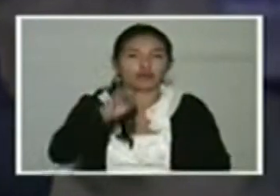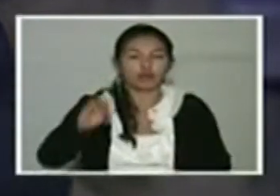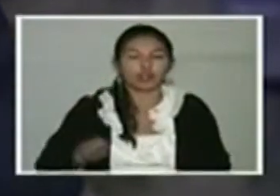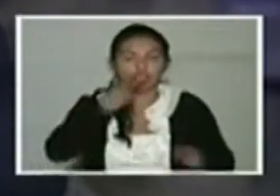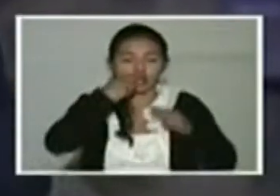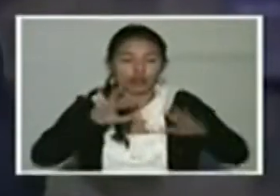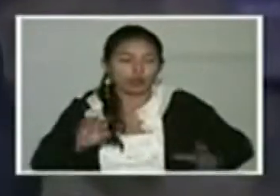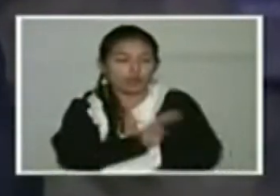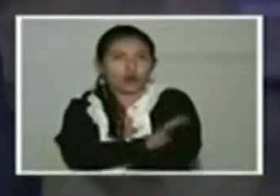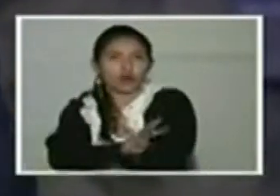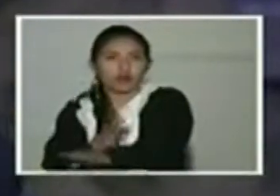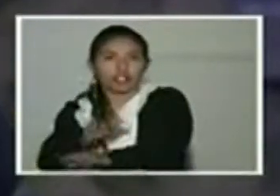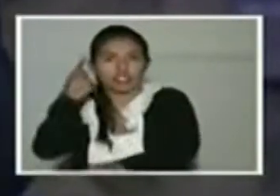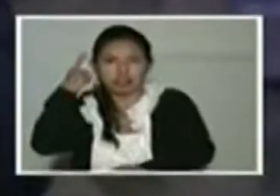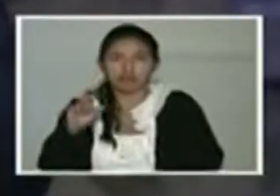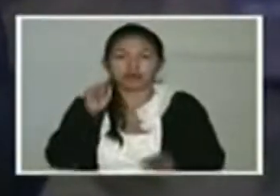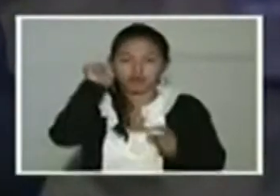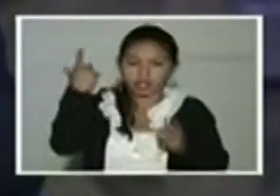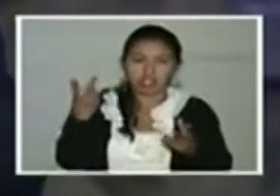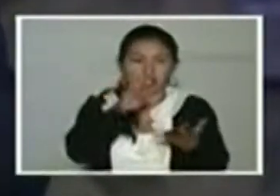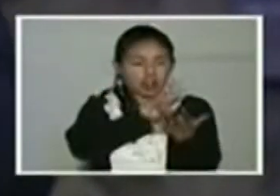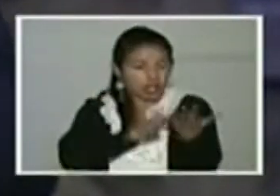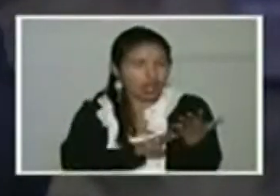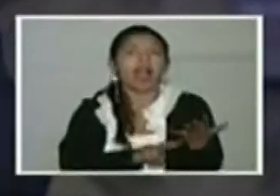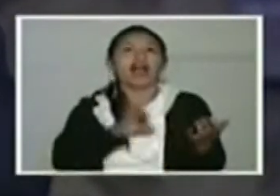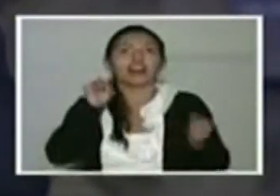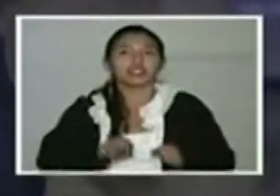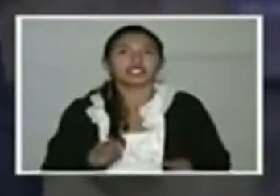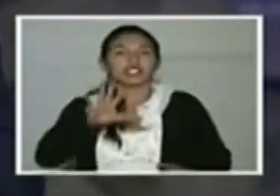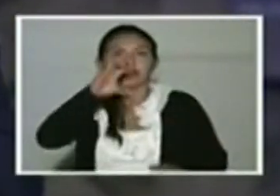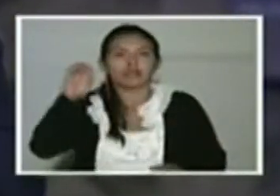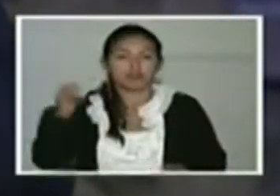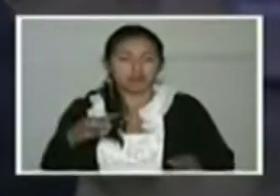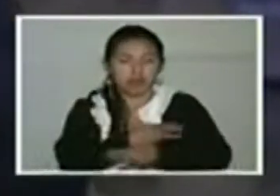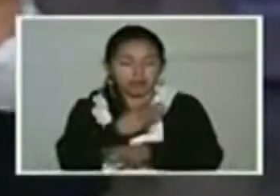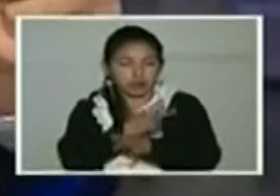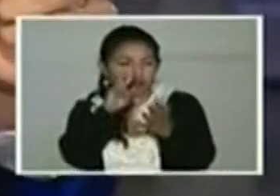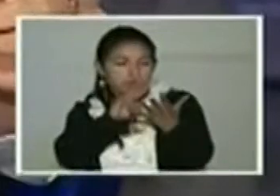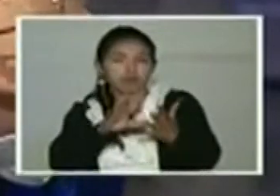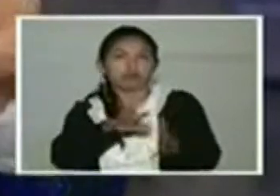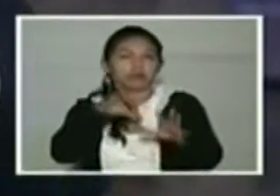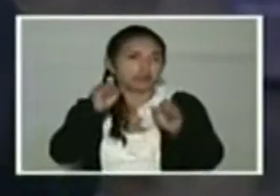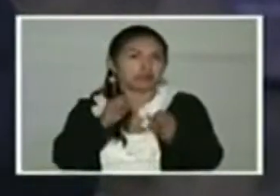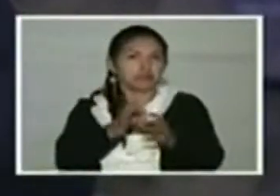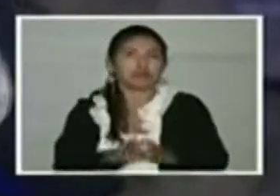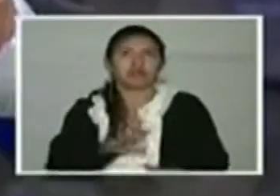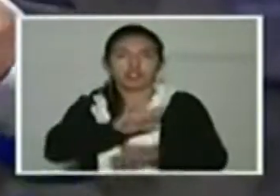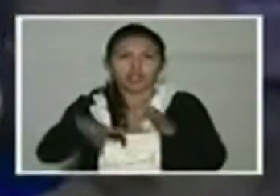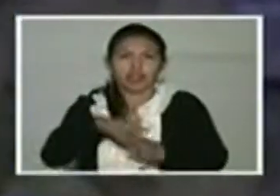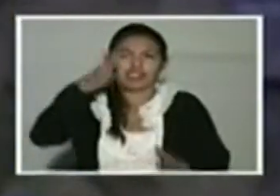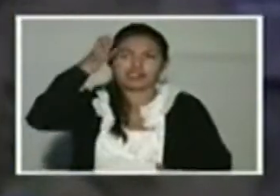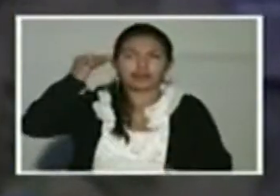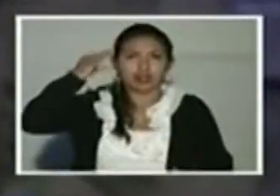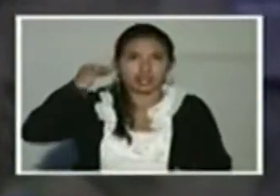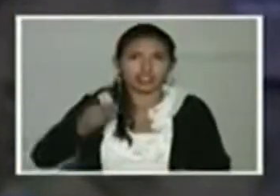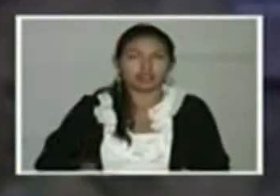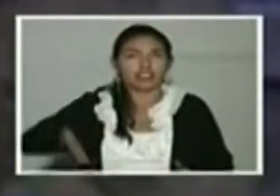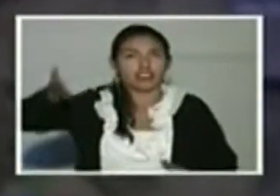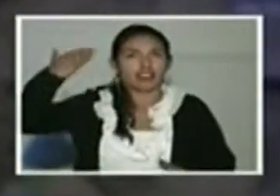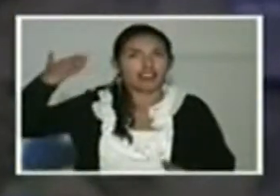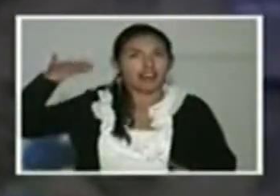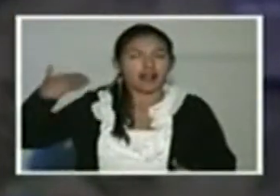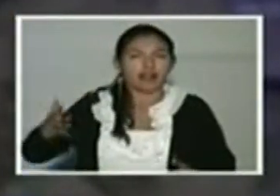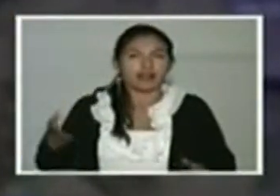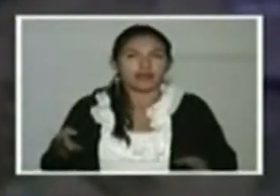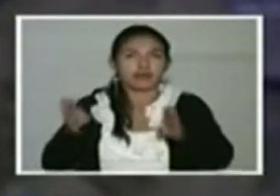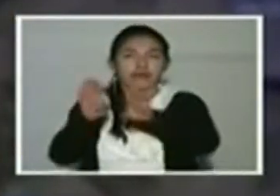en moquegua comprende lo que lee y más del 50 por ciento resumen problemas matemáticos eso ya lo hemos hecho con una experiencia cerrando las